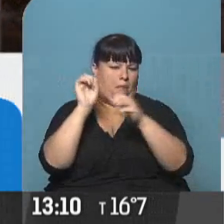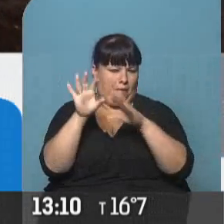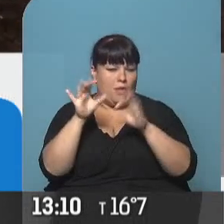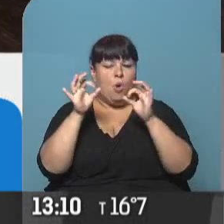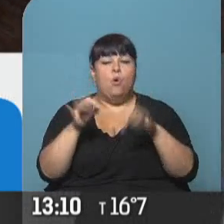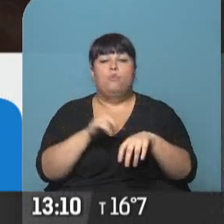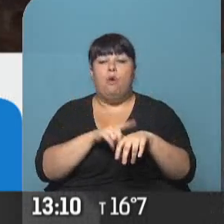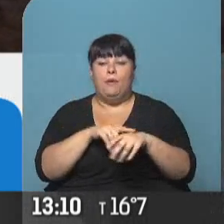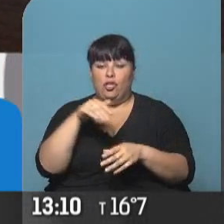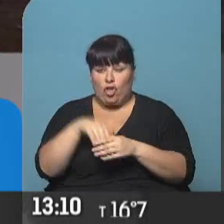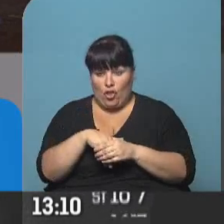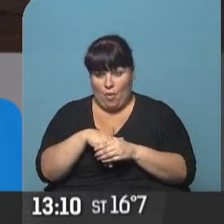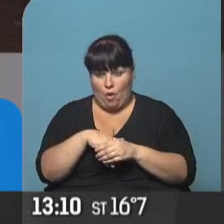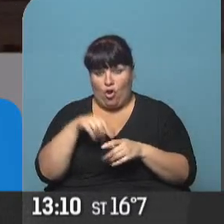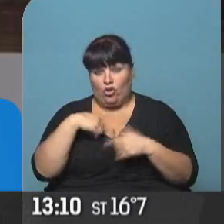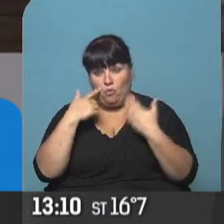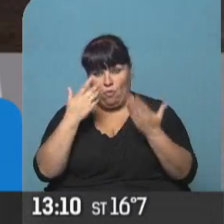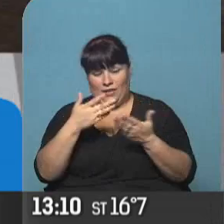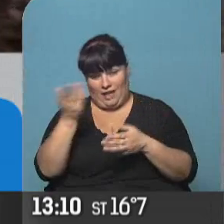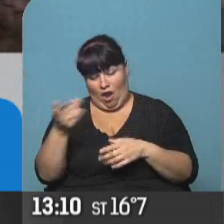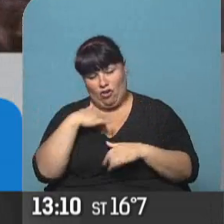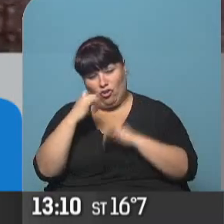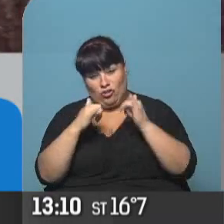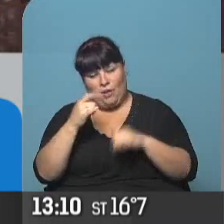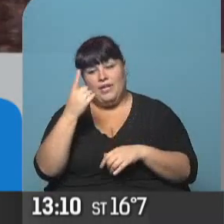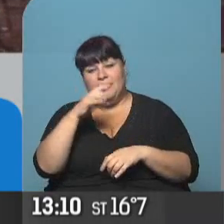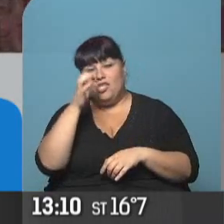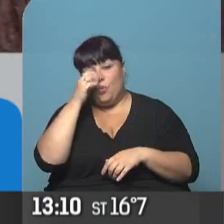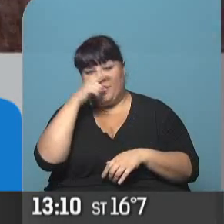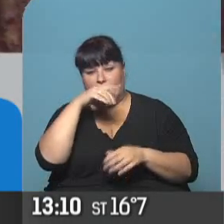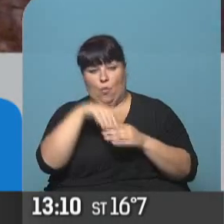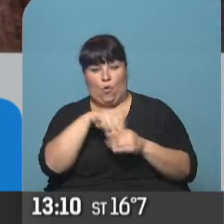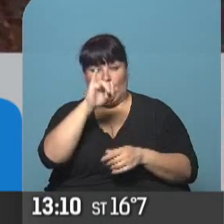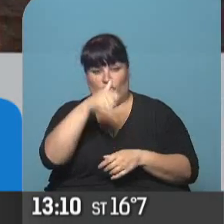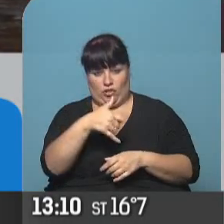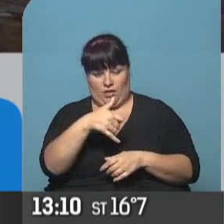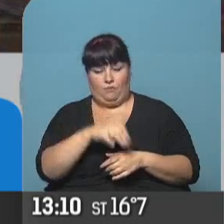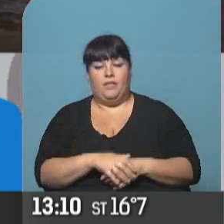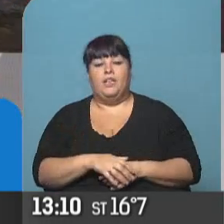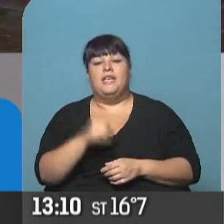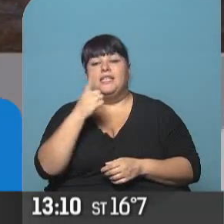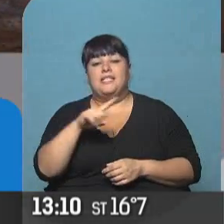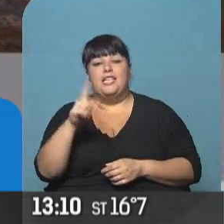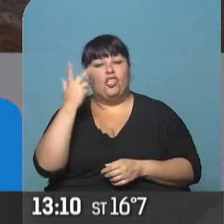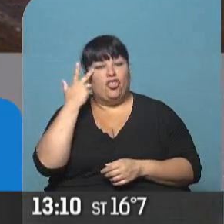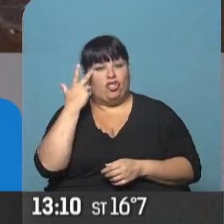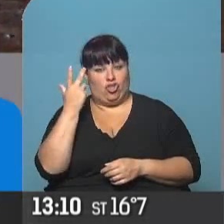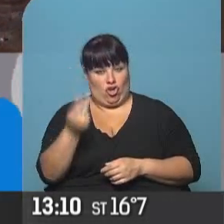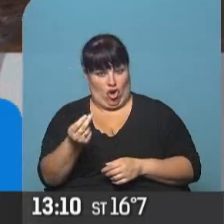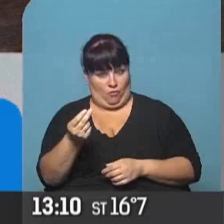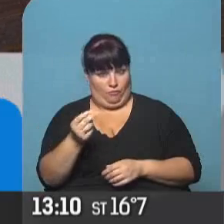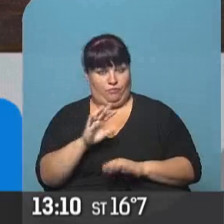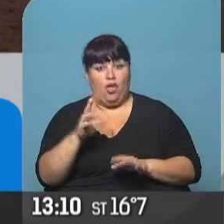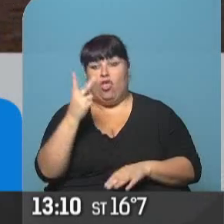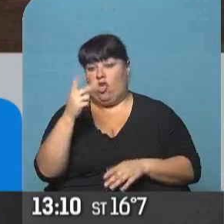momento de la votación es el que estamos compartiendo en este momento, decíamos 127 votos a favor, 118 en